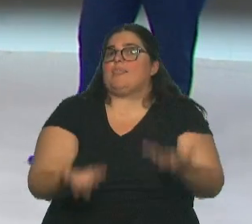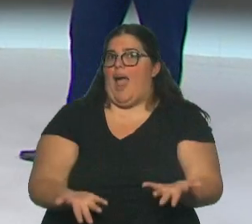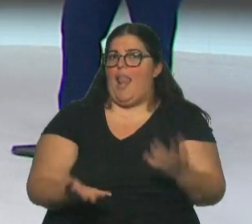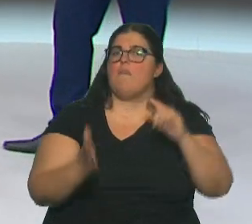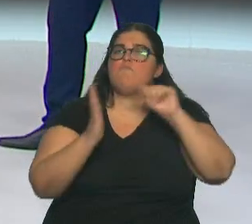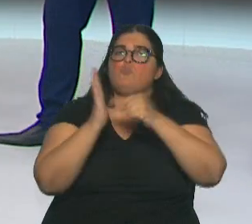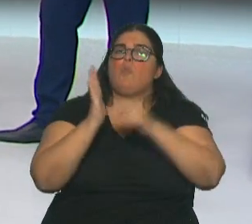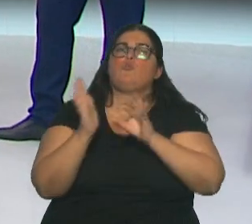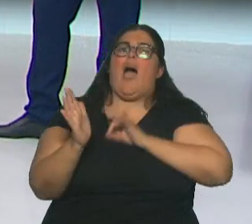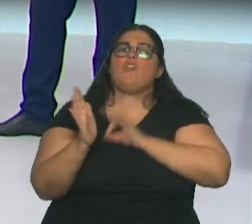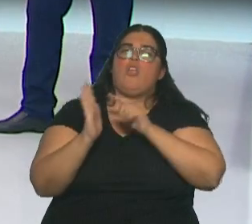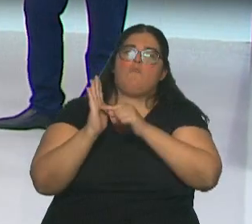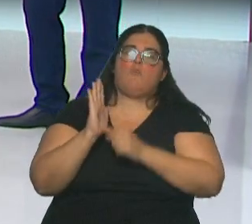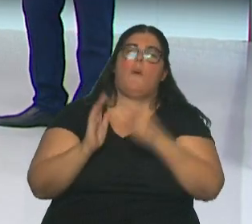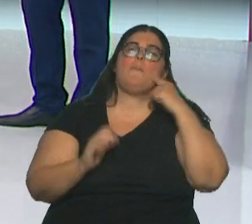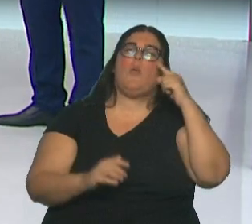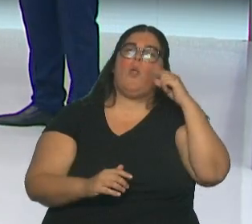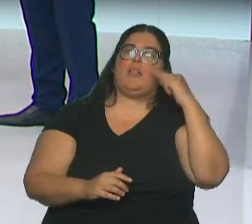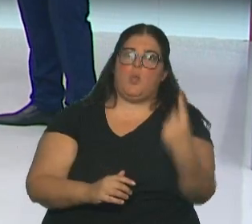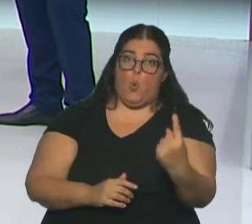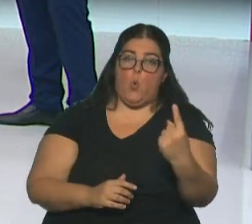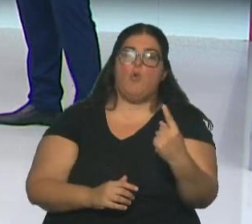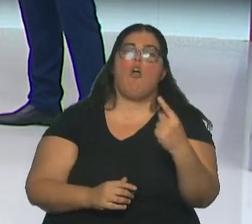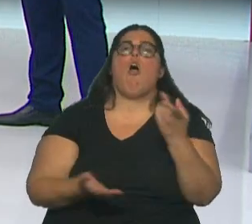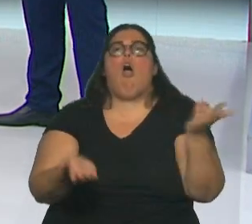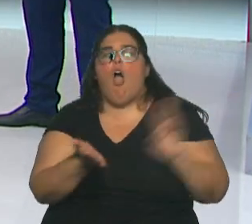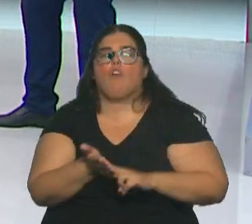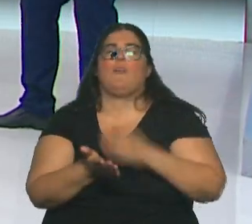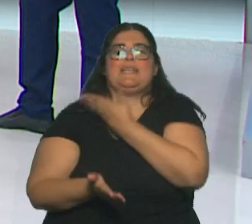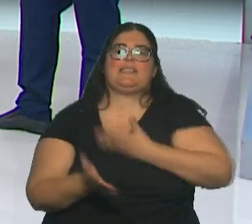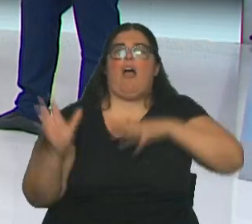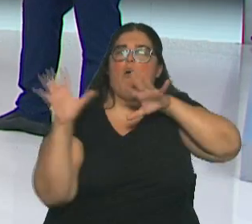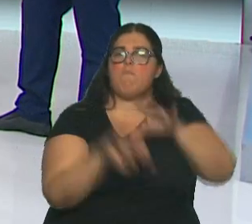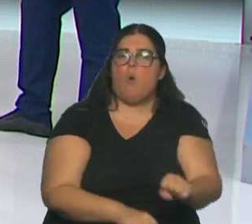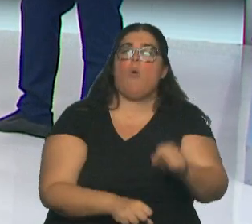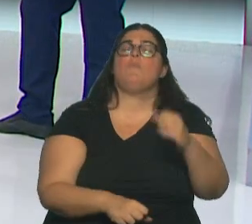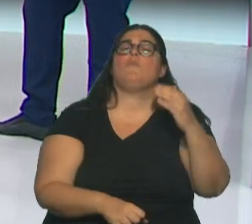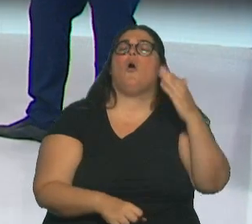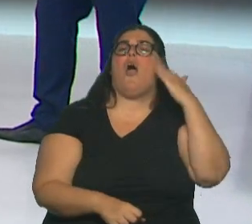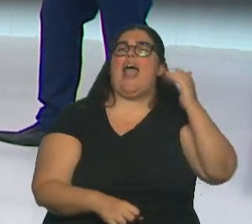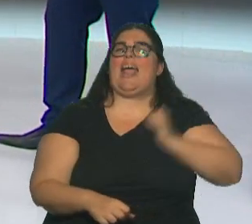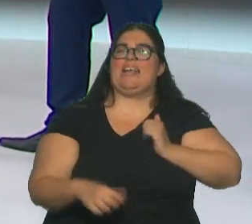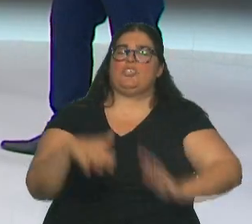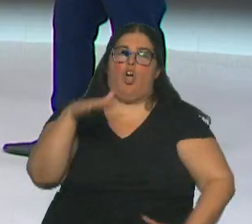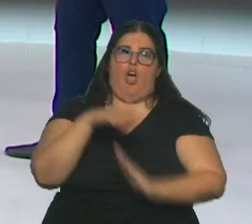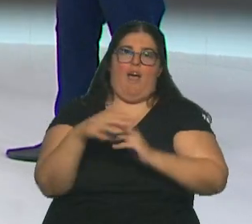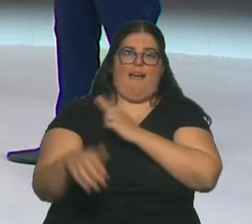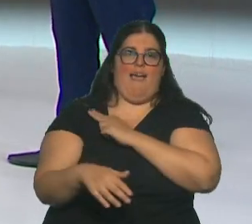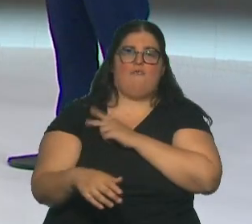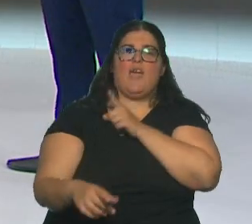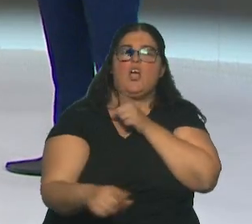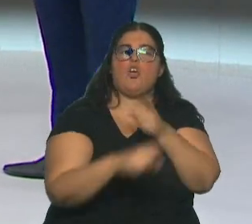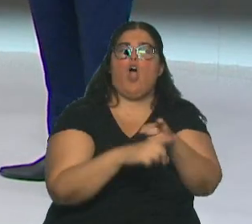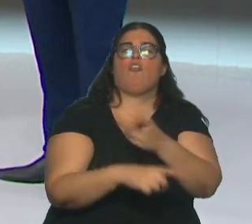punto, año por año. 1991, nuevo golpe de Estado del jefe del ejército, Cedras contra el